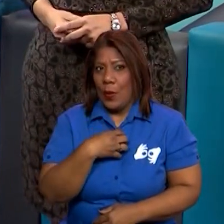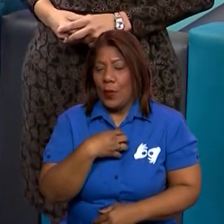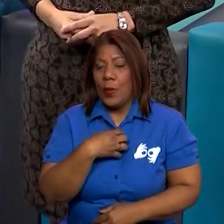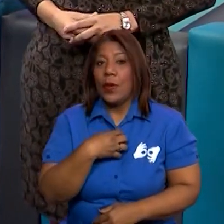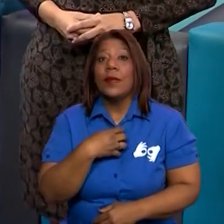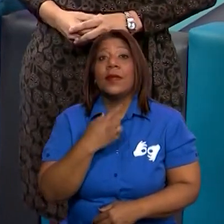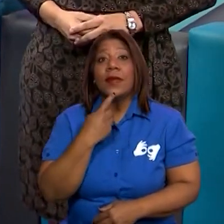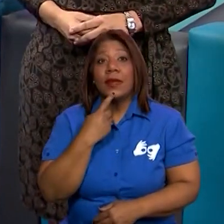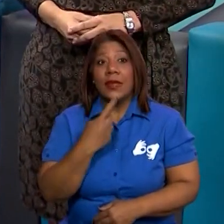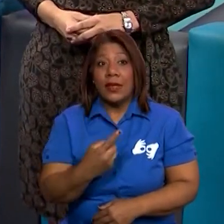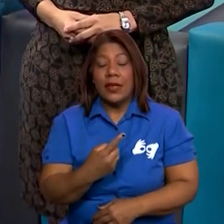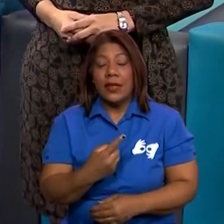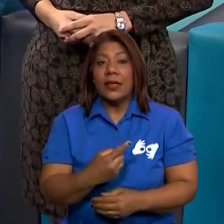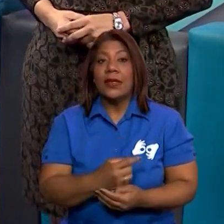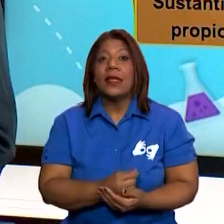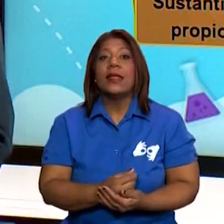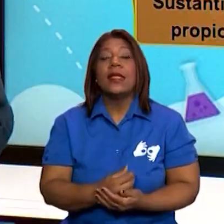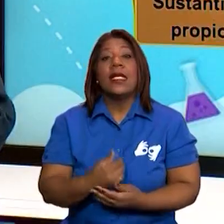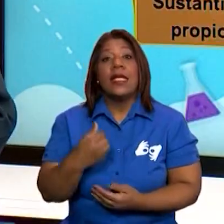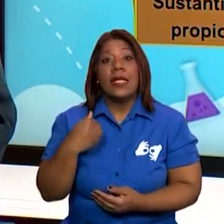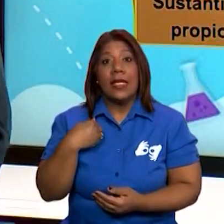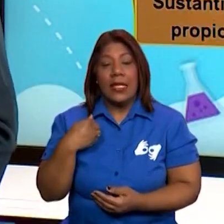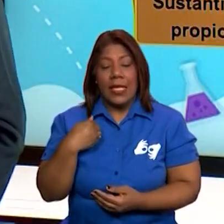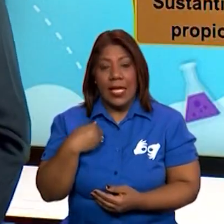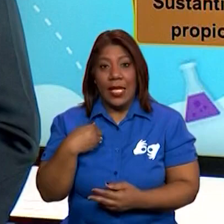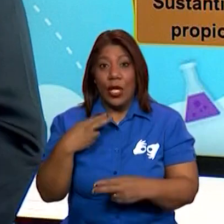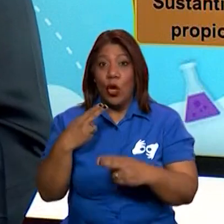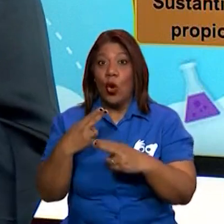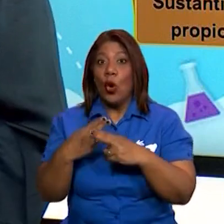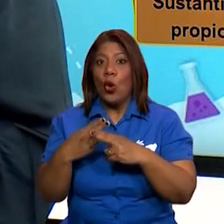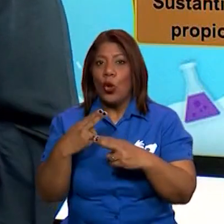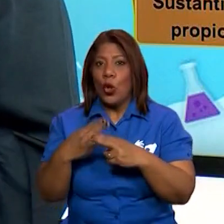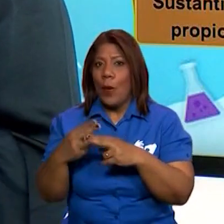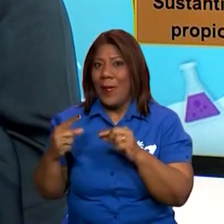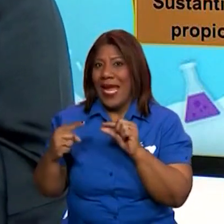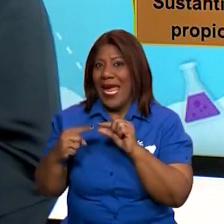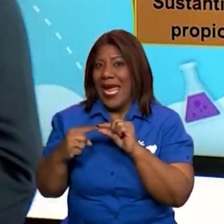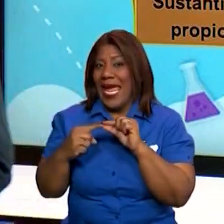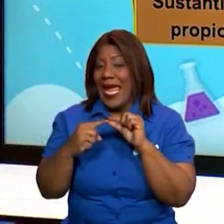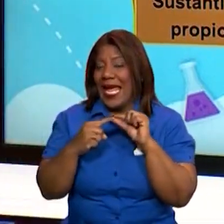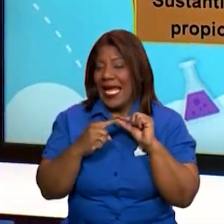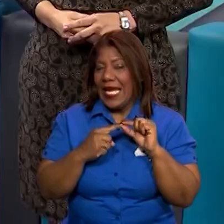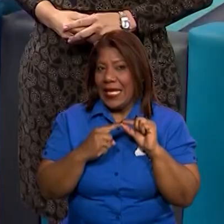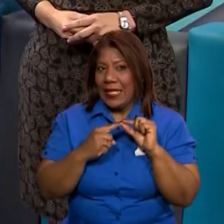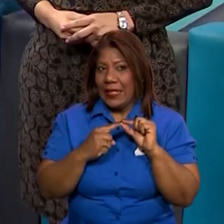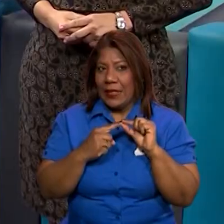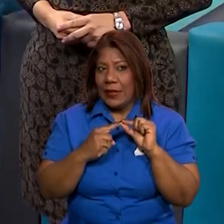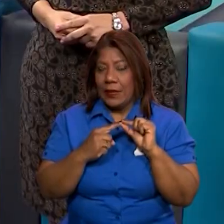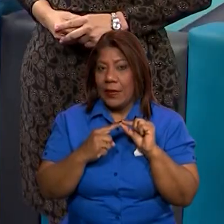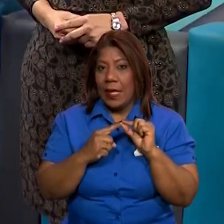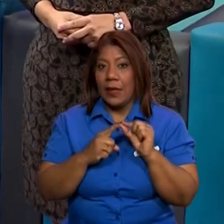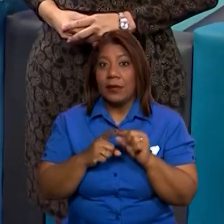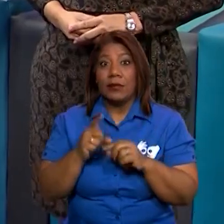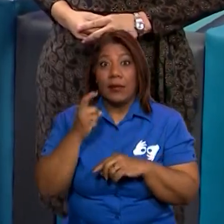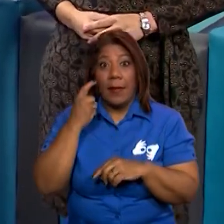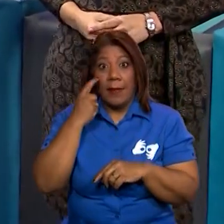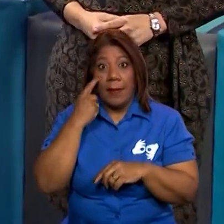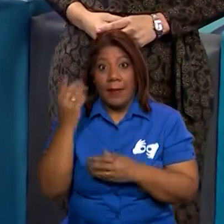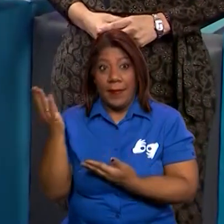y llevan un nombre específico. Entonces, si yo tuviese este perico que ven